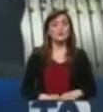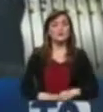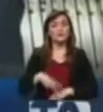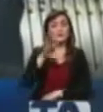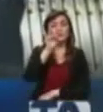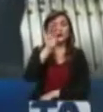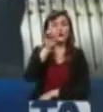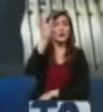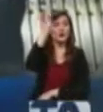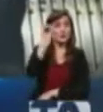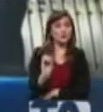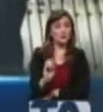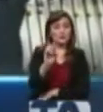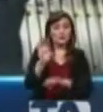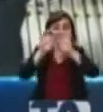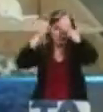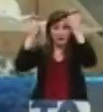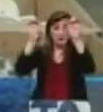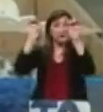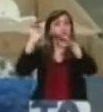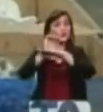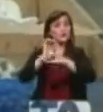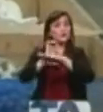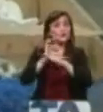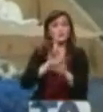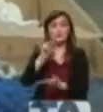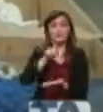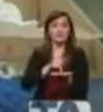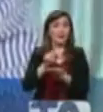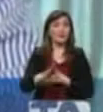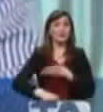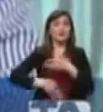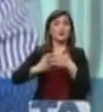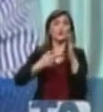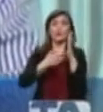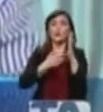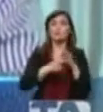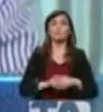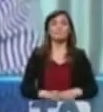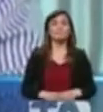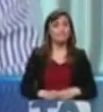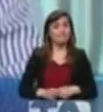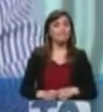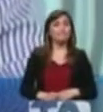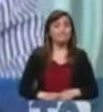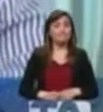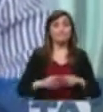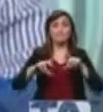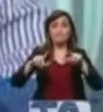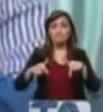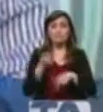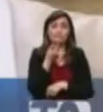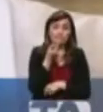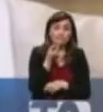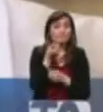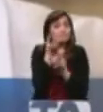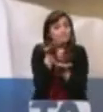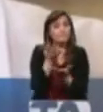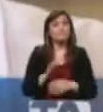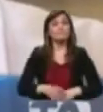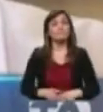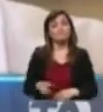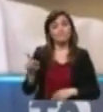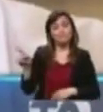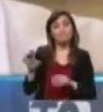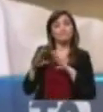El 82% de las empresas del país ya no pagará el anticipo al impuesto a la renta, decía el presidente al hacer su anuncio. En la